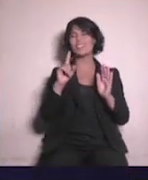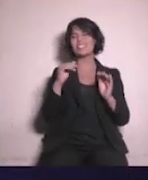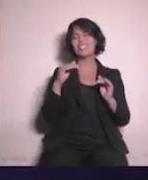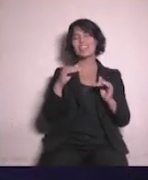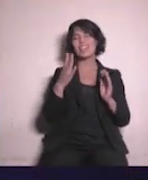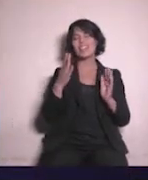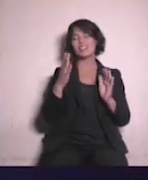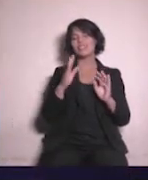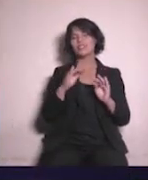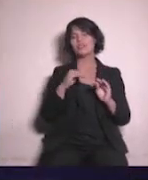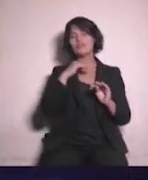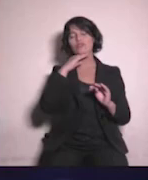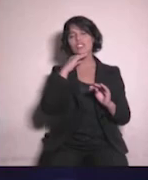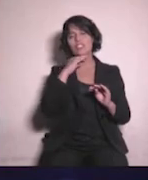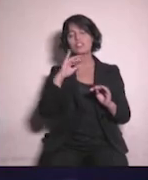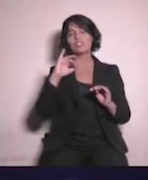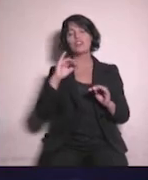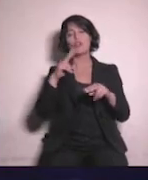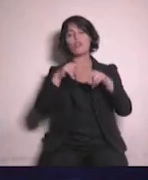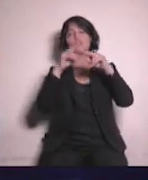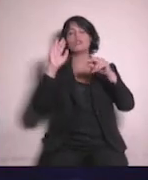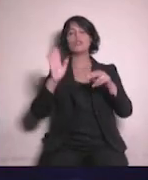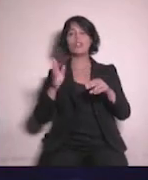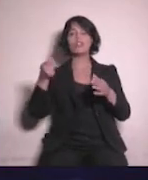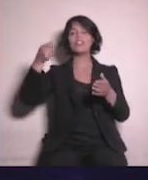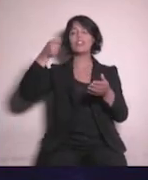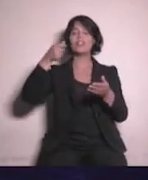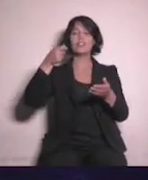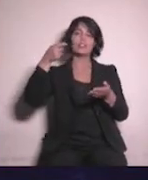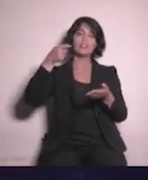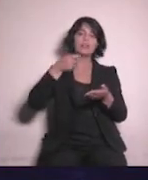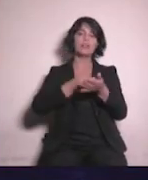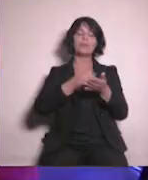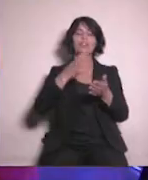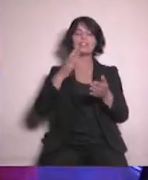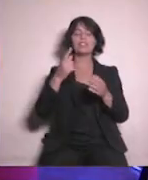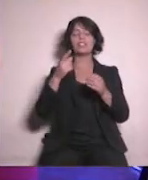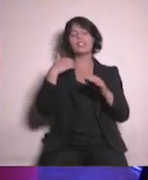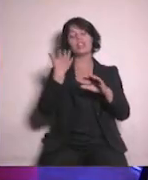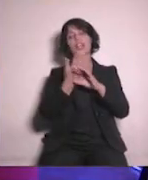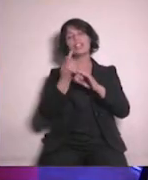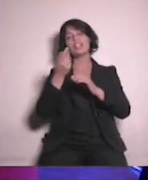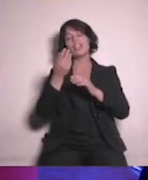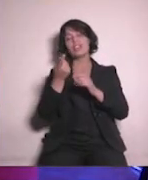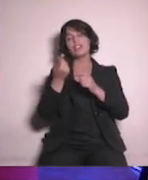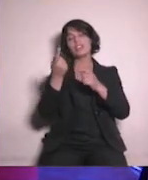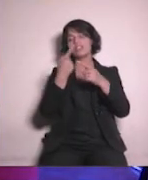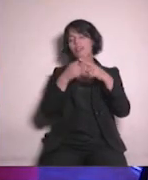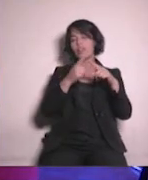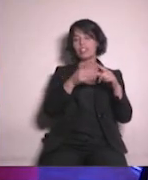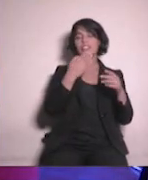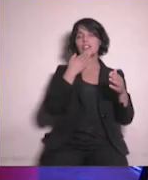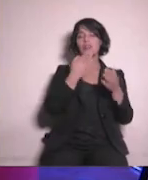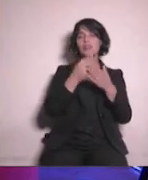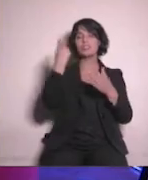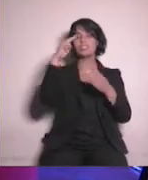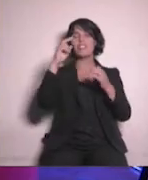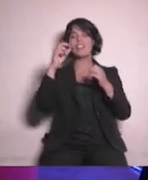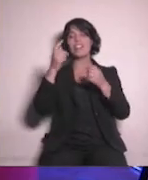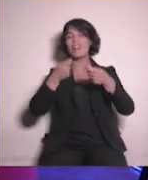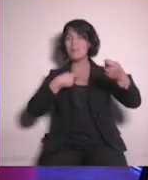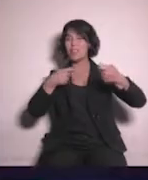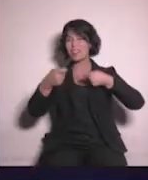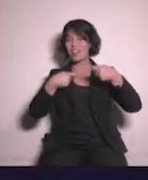Los fondos están invertidos y van a sufrir también los vaivenes del mercado. Los años de buenos mercados,